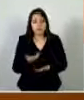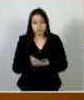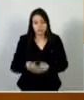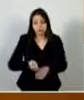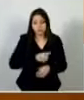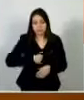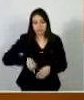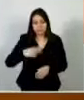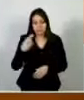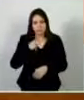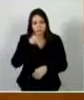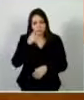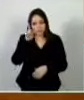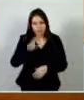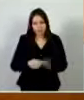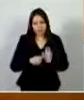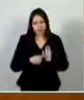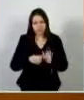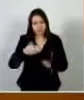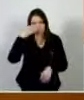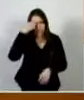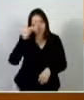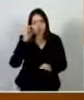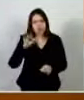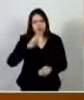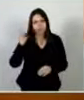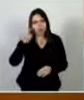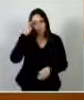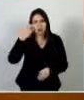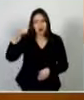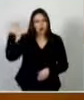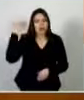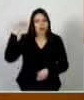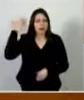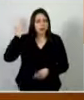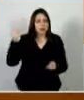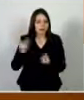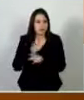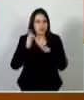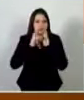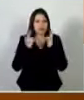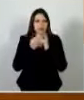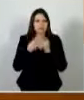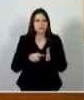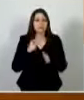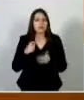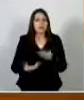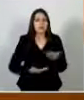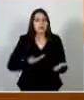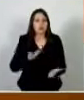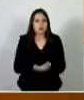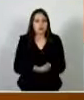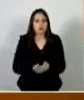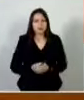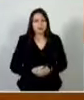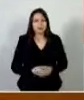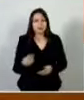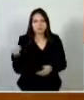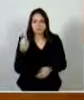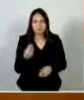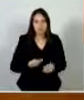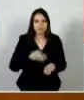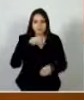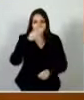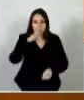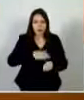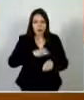queremos poner sobre la mesa y recordar los puntos que propusimos en la sesión pasada. Impulsar una acción de inconstitucionalidad en